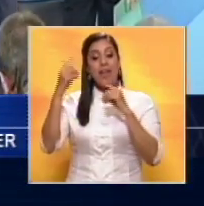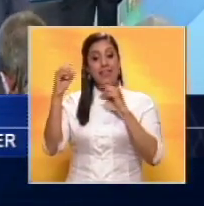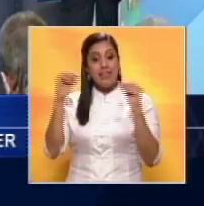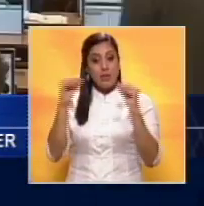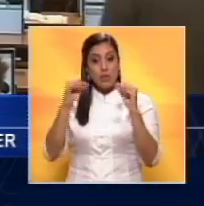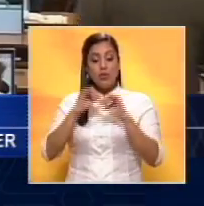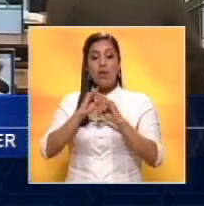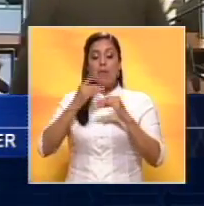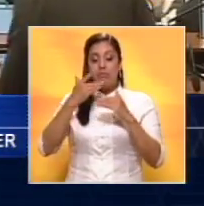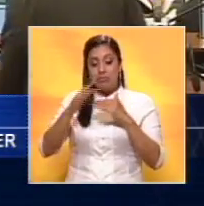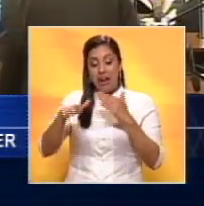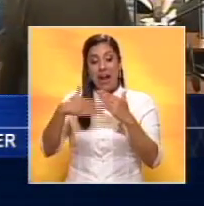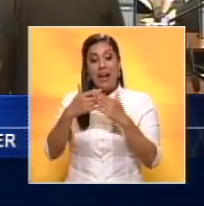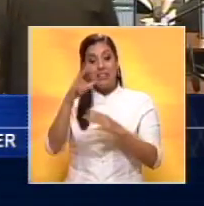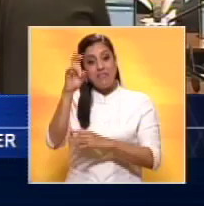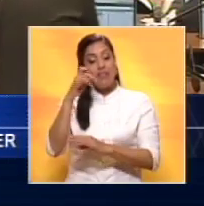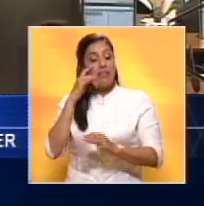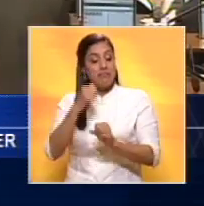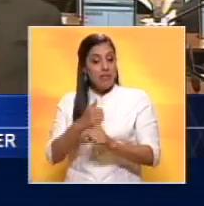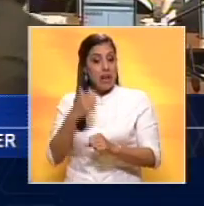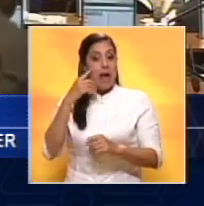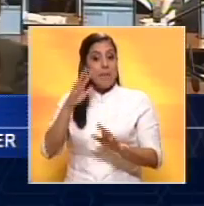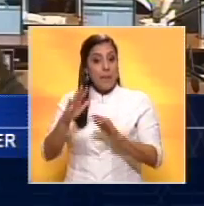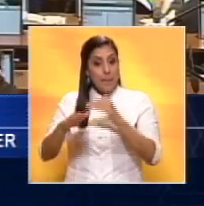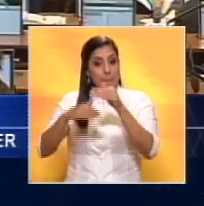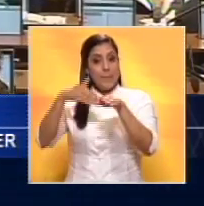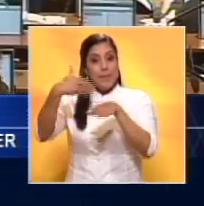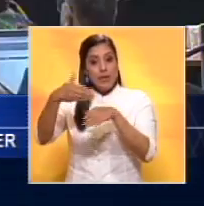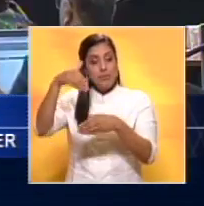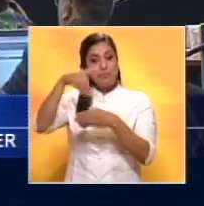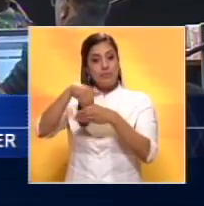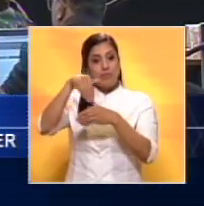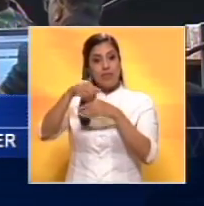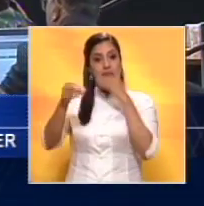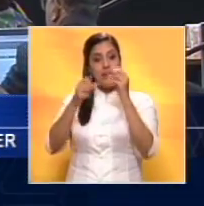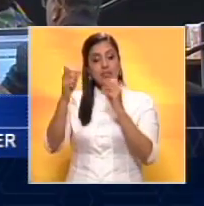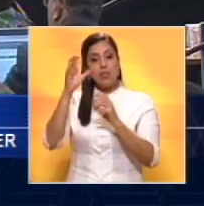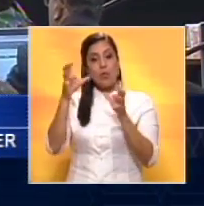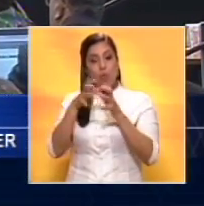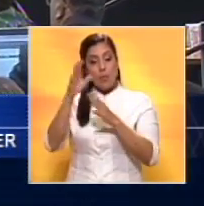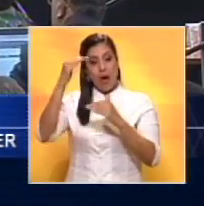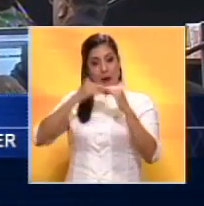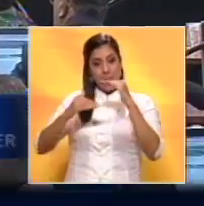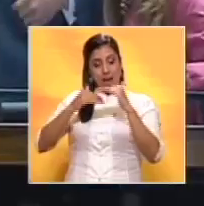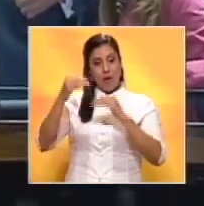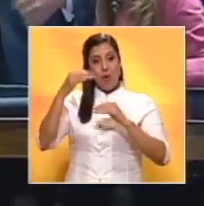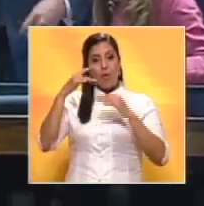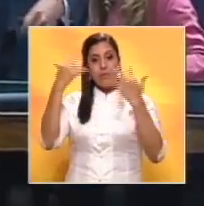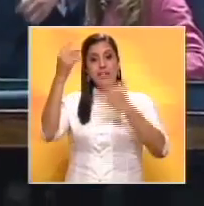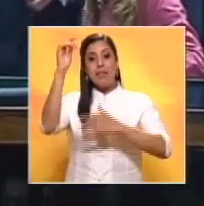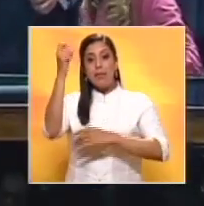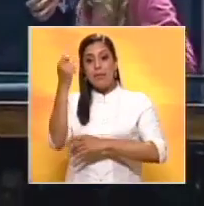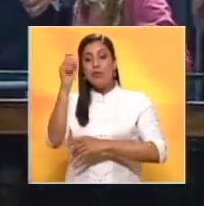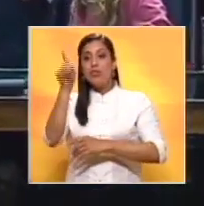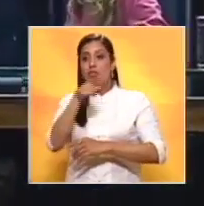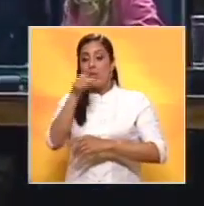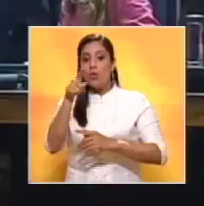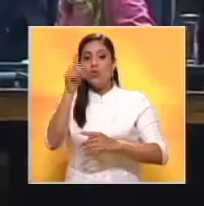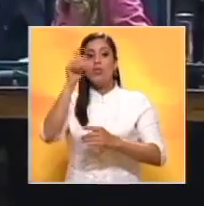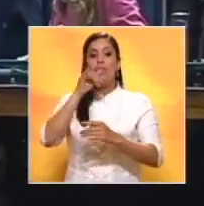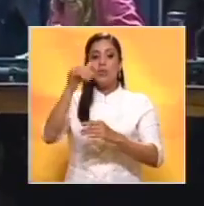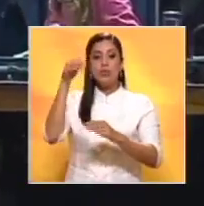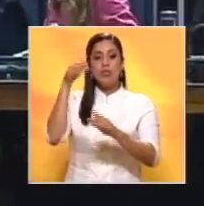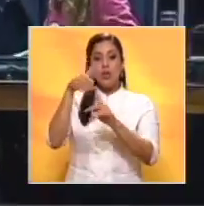discusión puede extenderse hasta el viernes y es un paso previo a la votación que realizará la Cámara Baja para determinar si procede o no